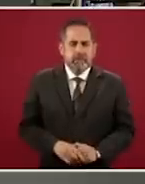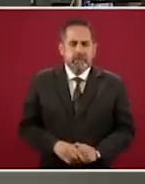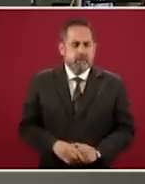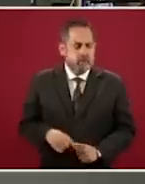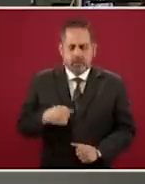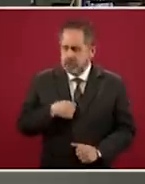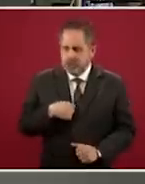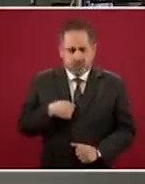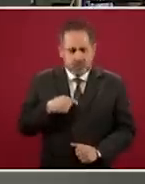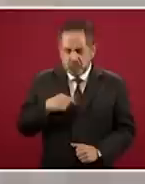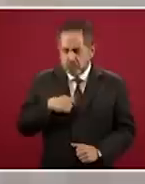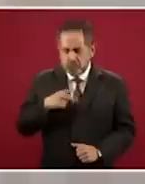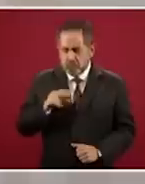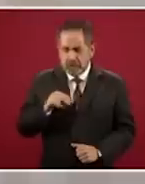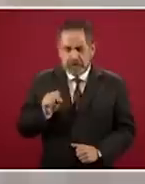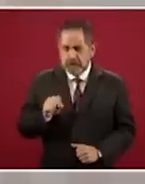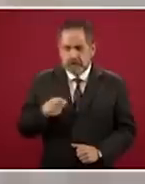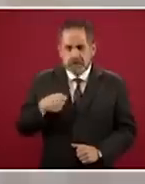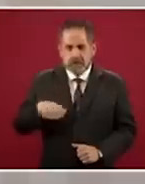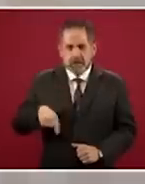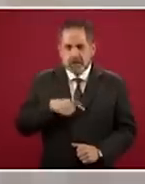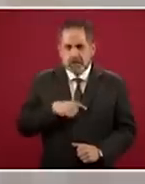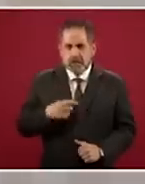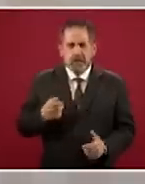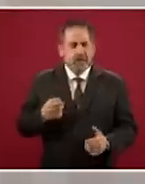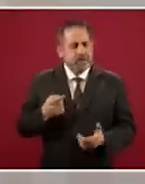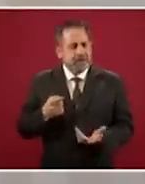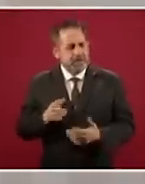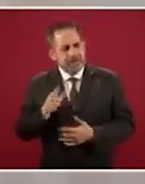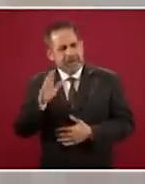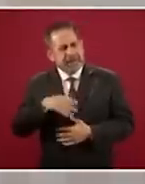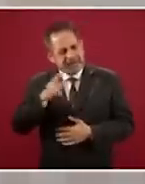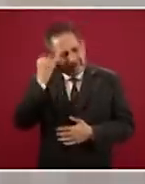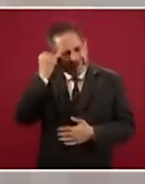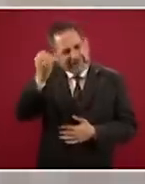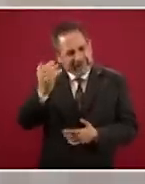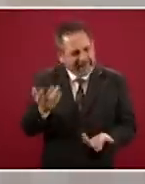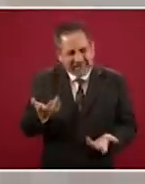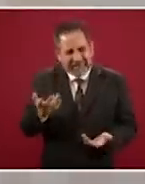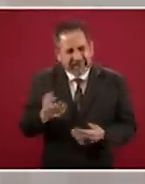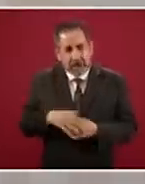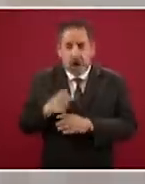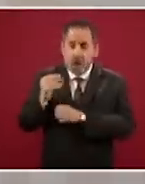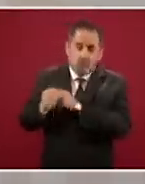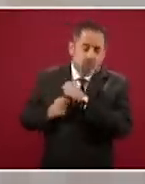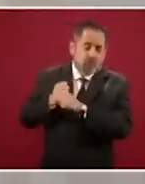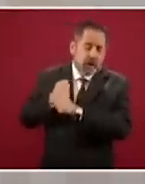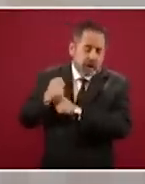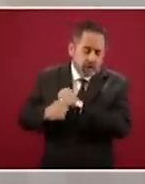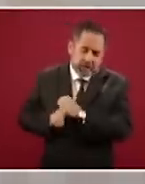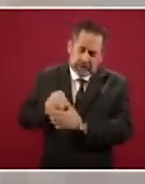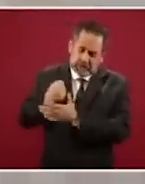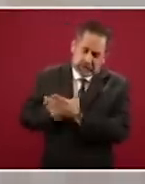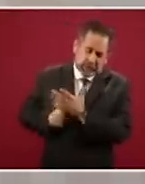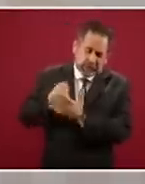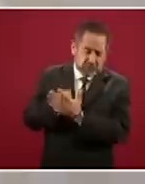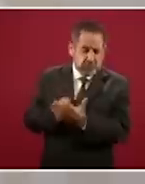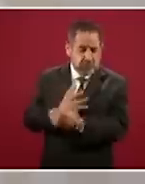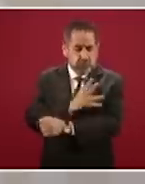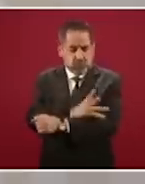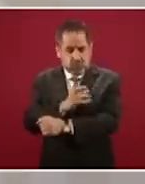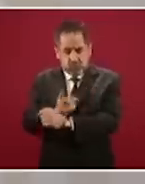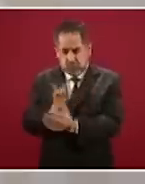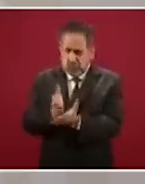no vamos nosotros, ya parece, imagínense, tantos años de lucha,